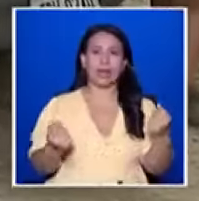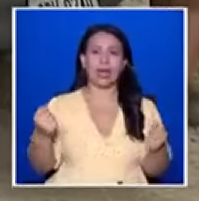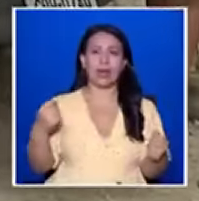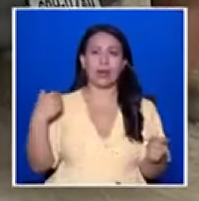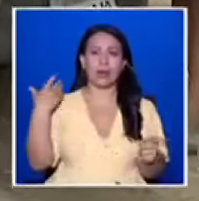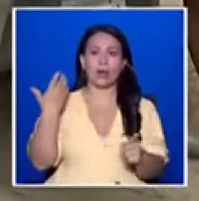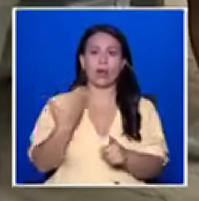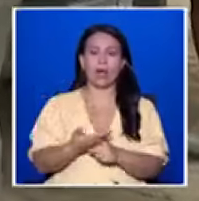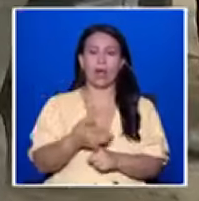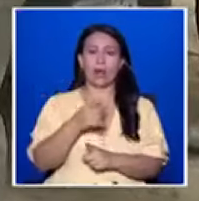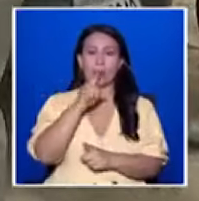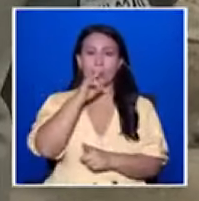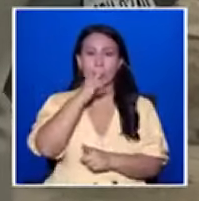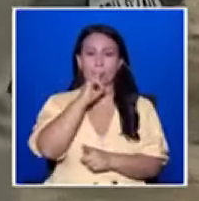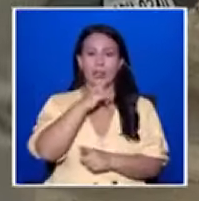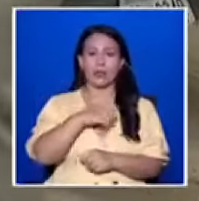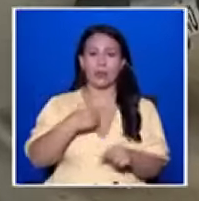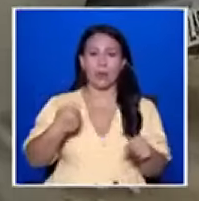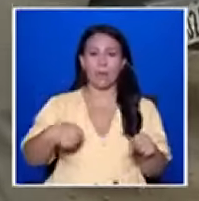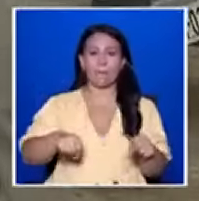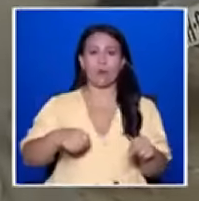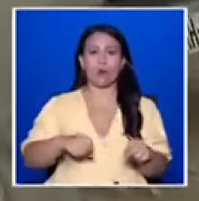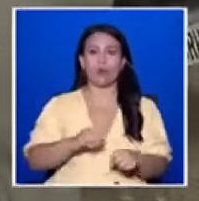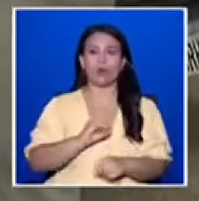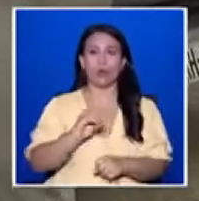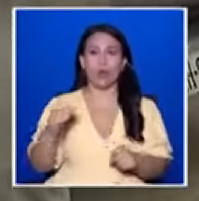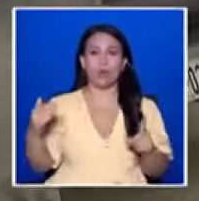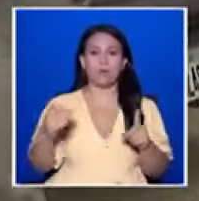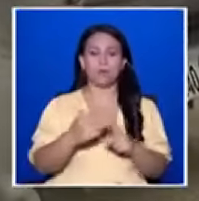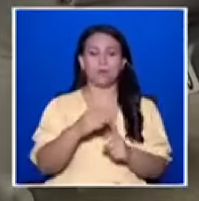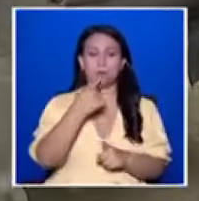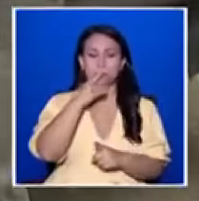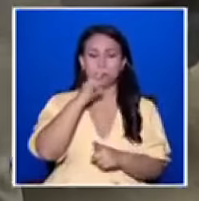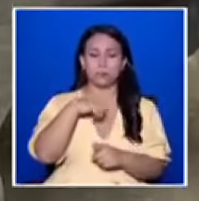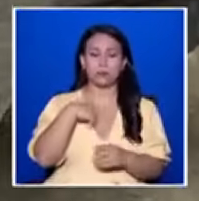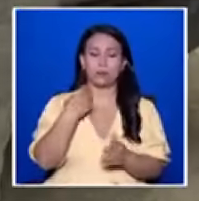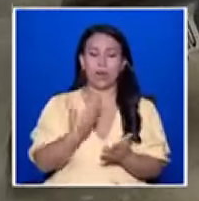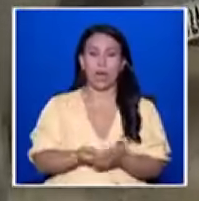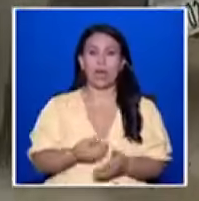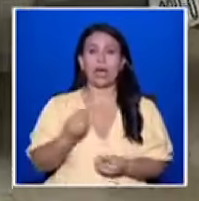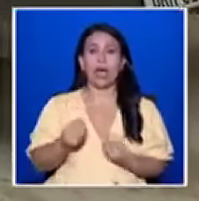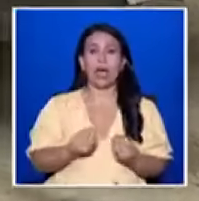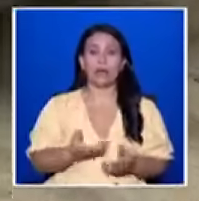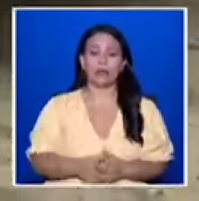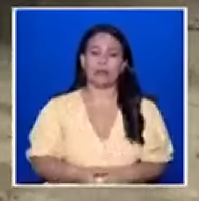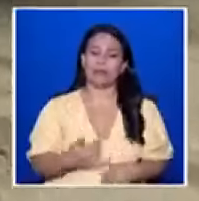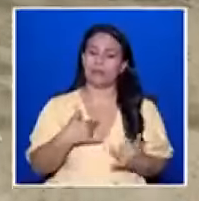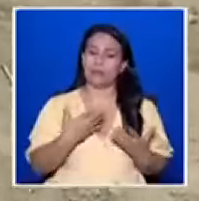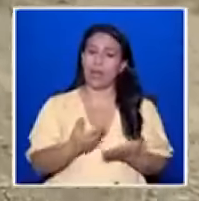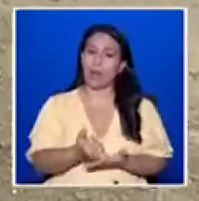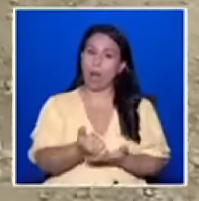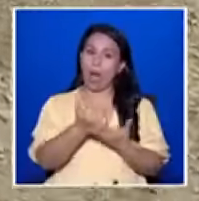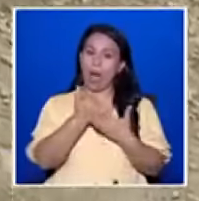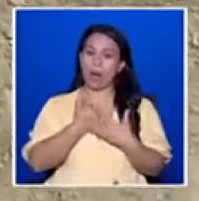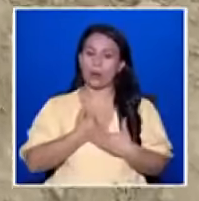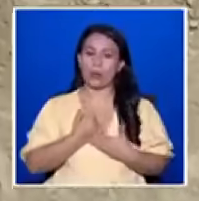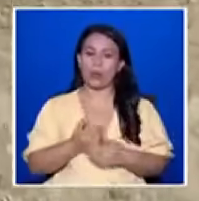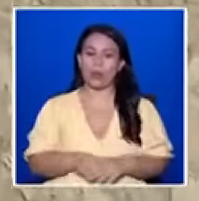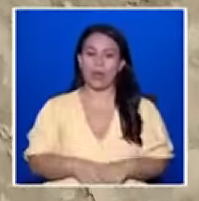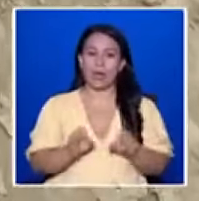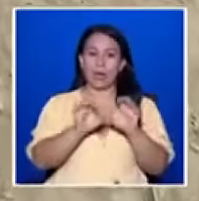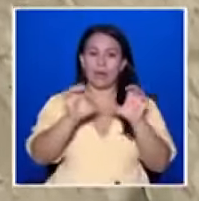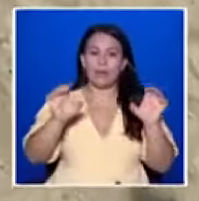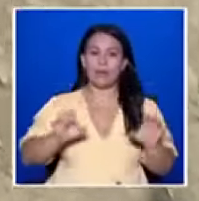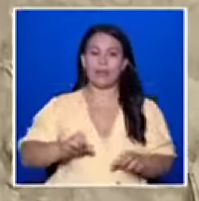que le caiga un niño o una moto lineal con niños en esas motos. Entonces okay, queremos la ayuda de CENEL